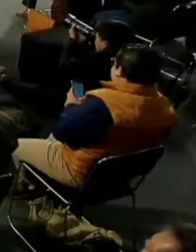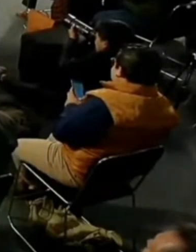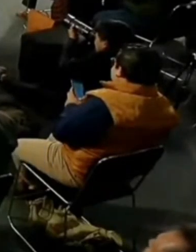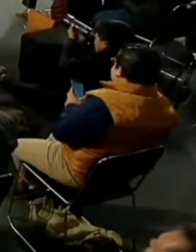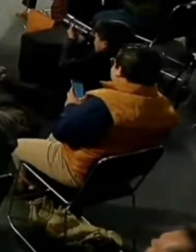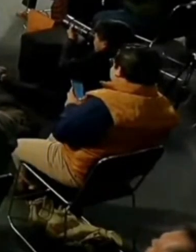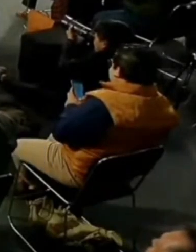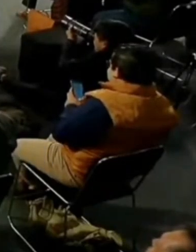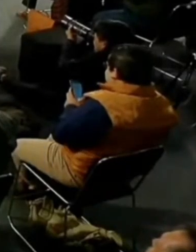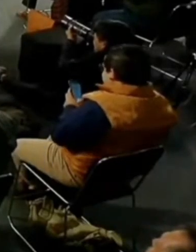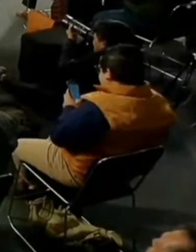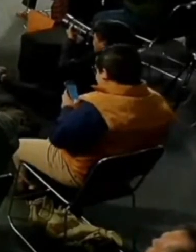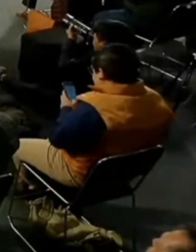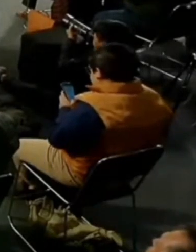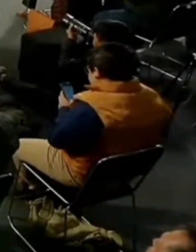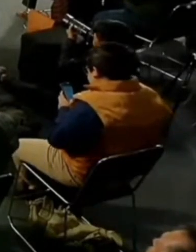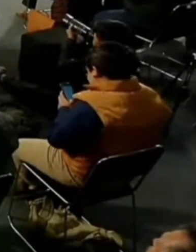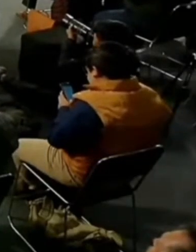No, no.